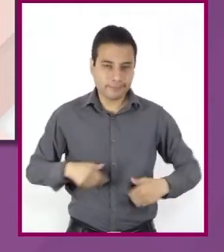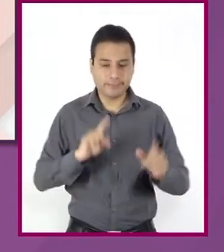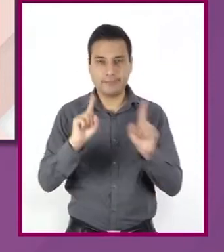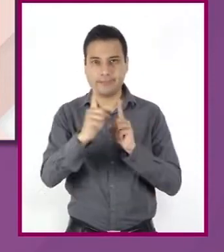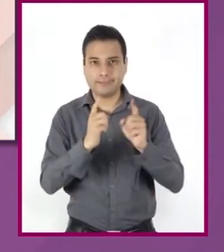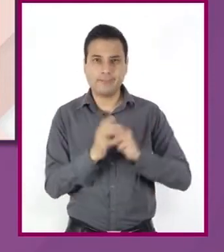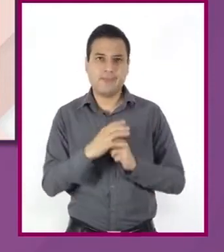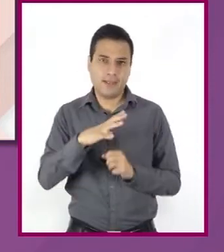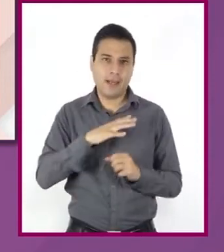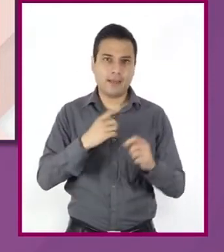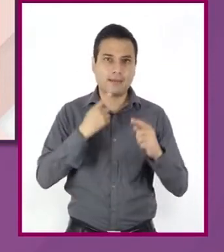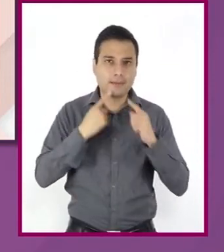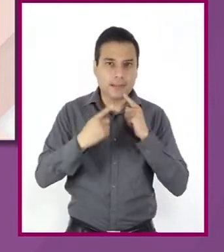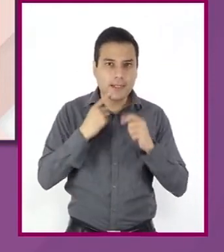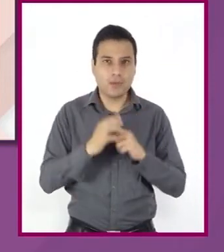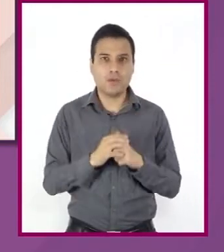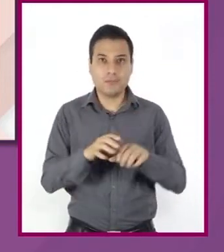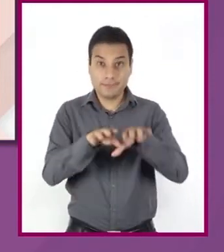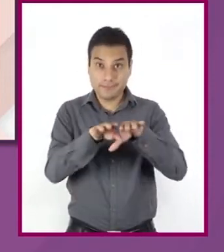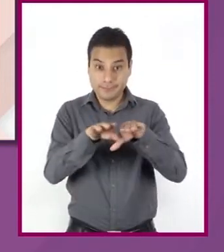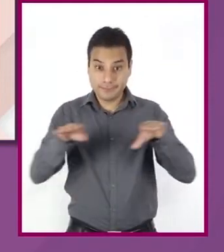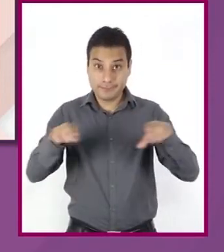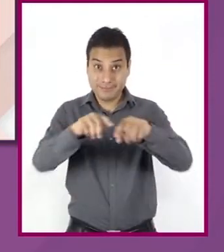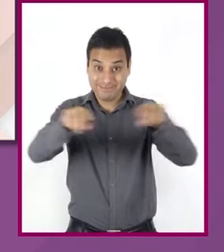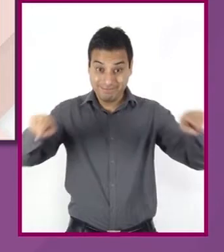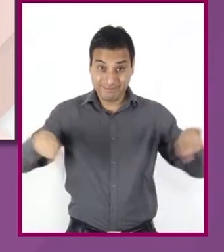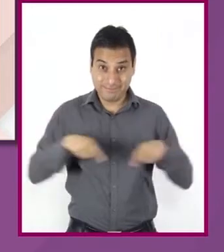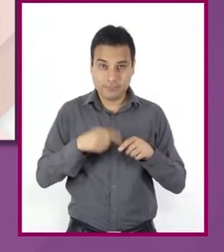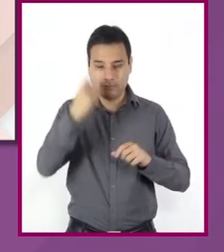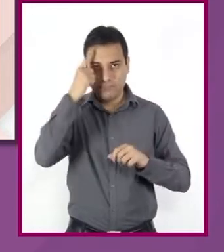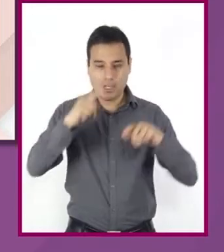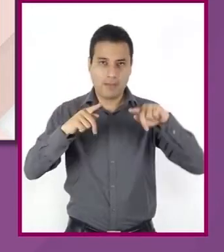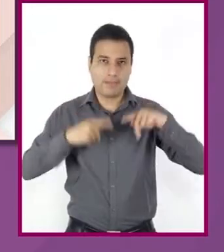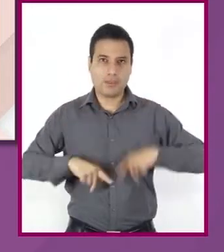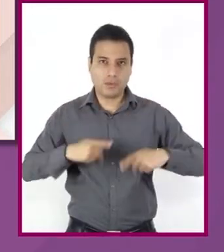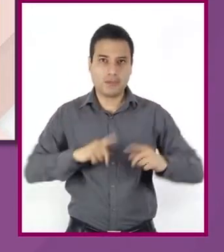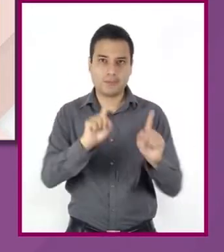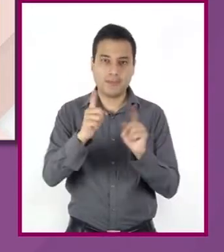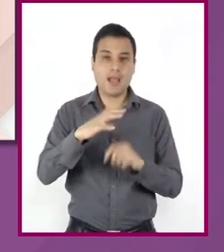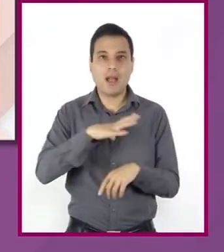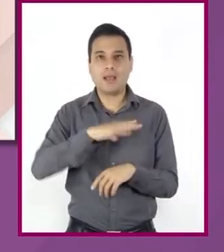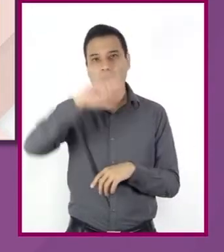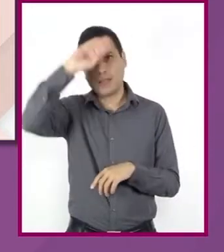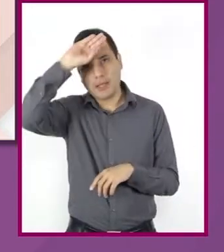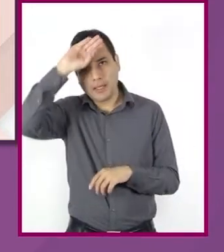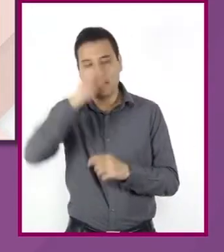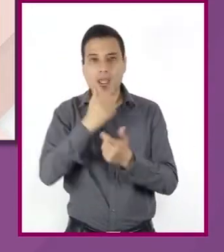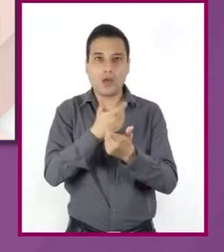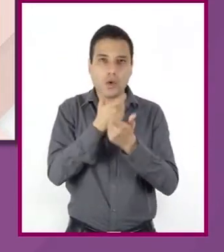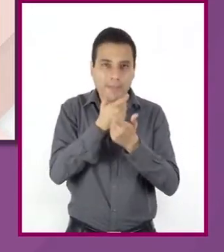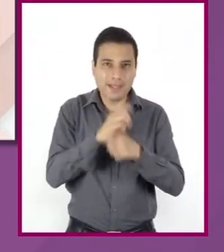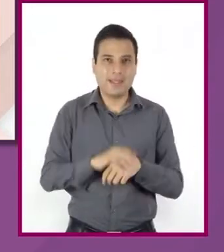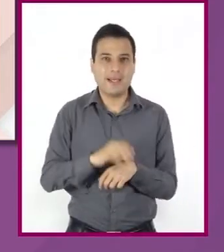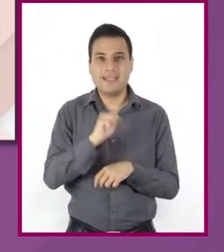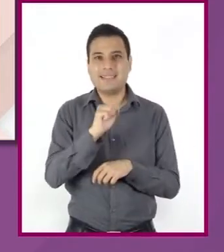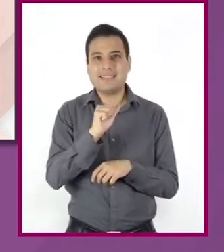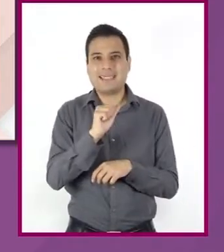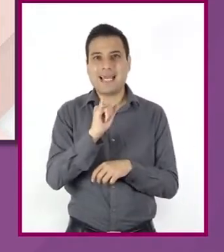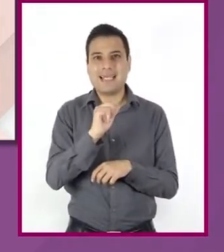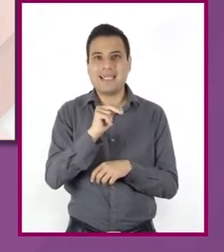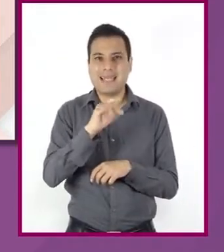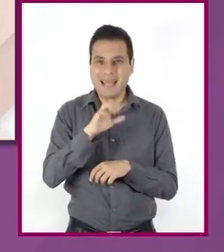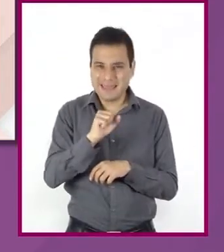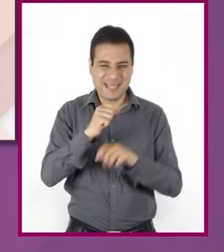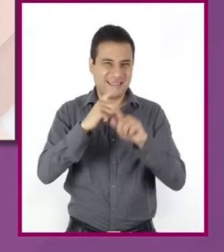el escenario representa el espacio real, son tragedias, comedias, sainetes, entremeses,